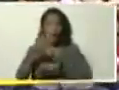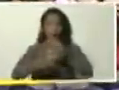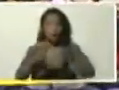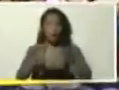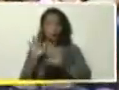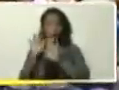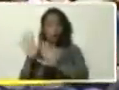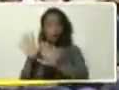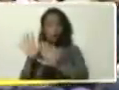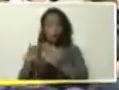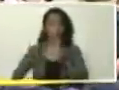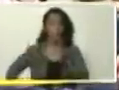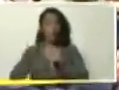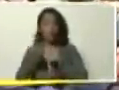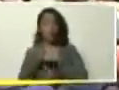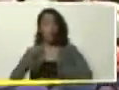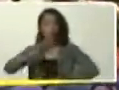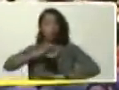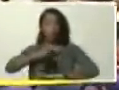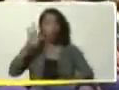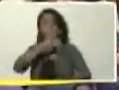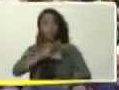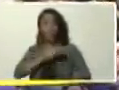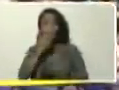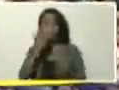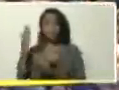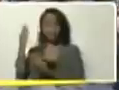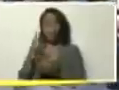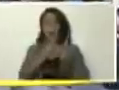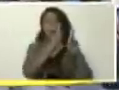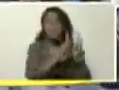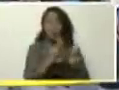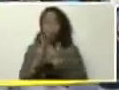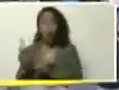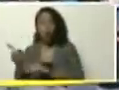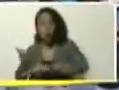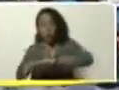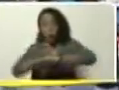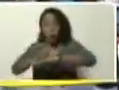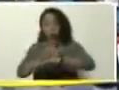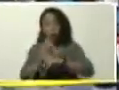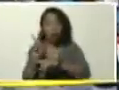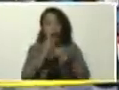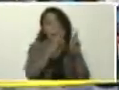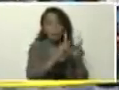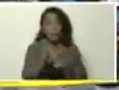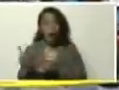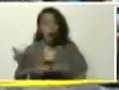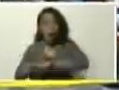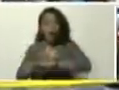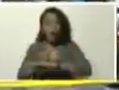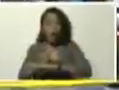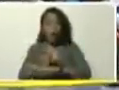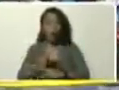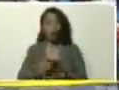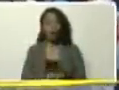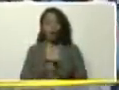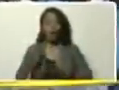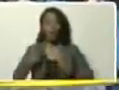vez más el bienestar social y ese programa de gobierno, ese plan de gobierno que está enfocado. ¡Que viva la